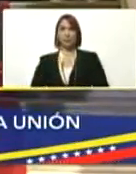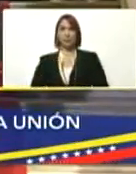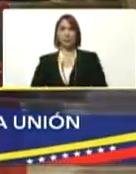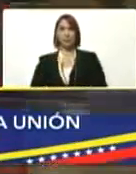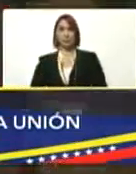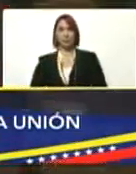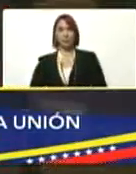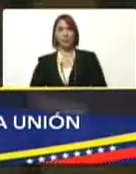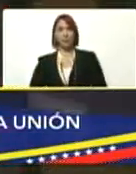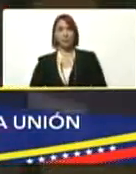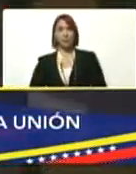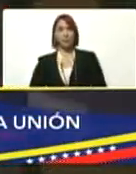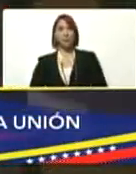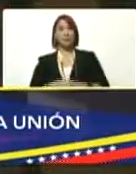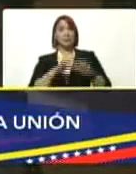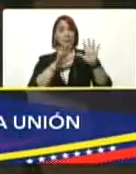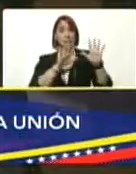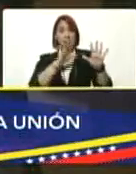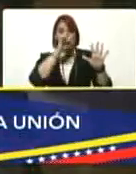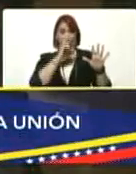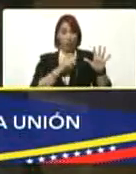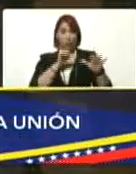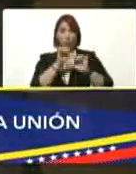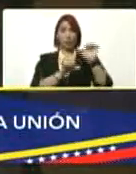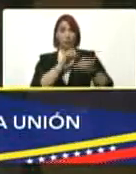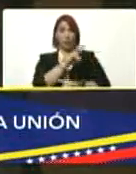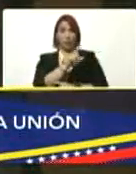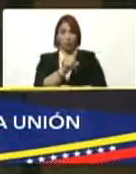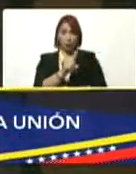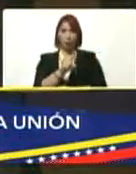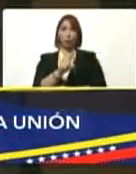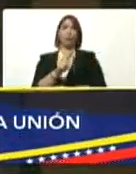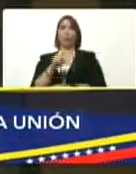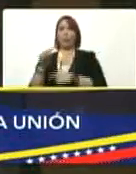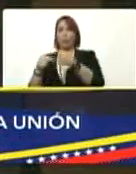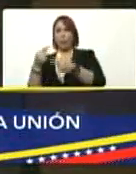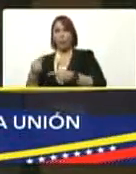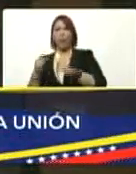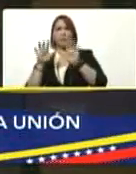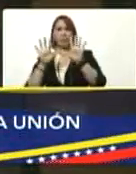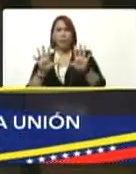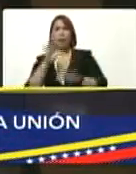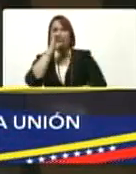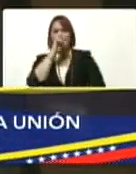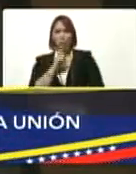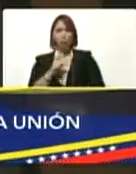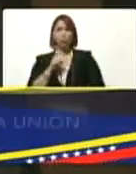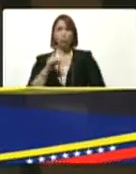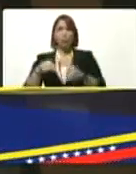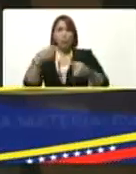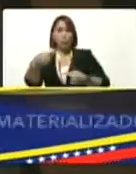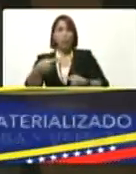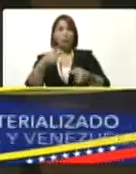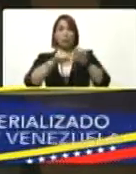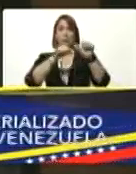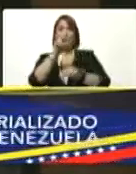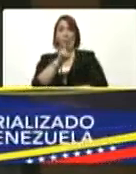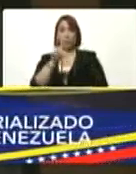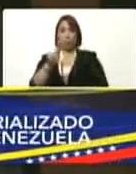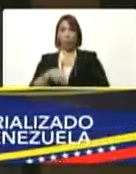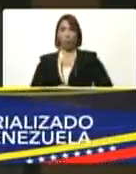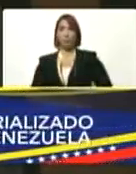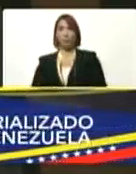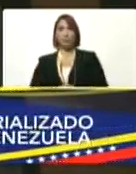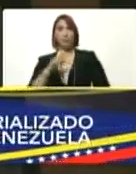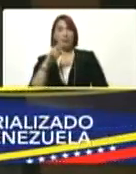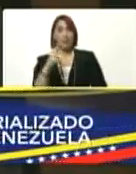XXI, la segunda década del siglo XXI, y ahora ya, en el año 2022, la